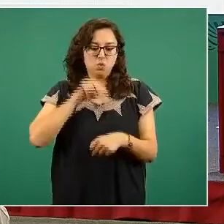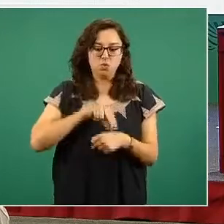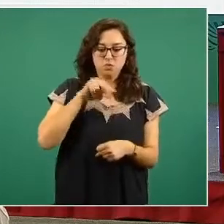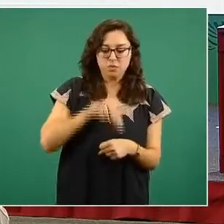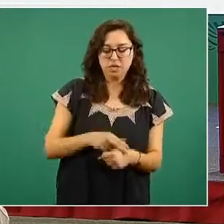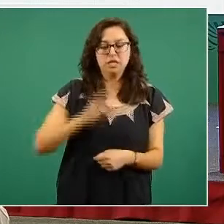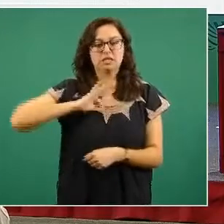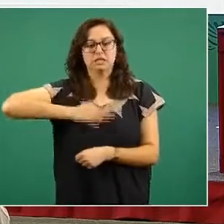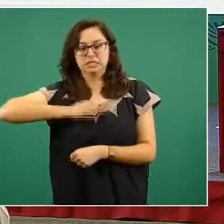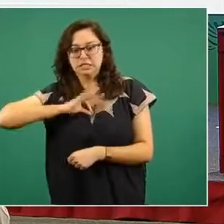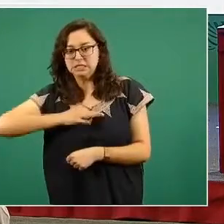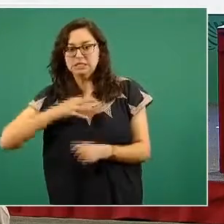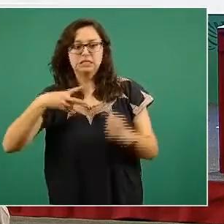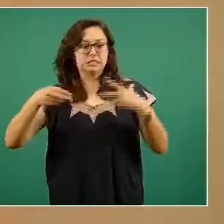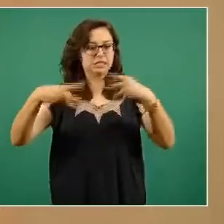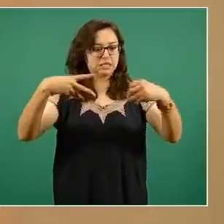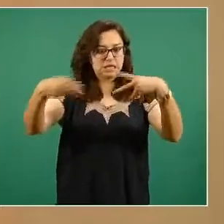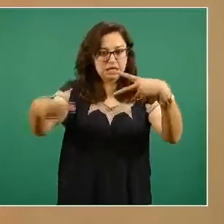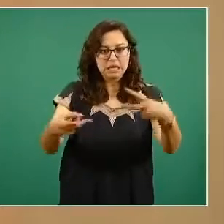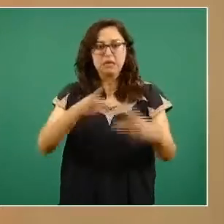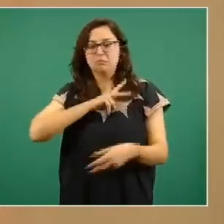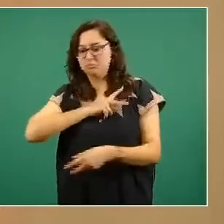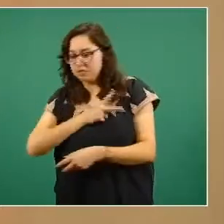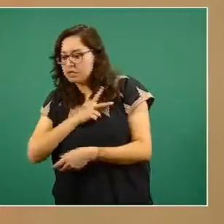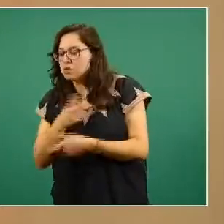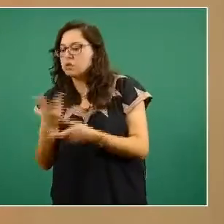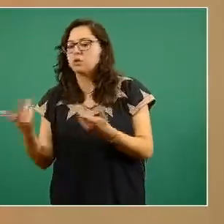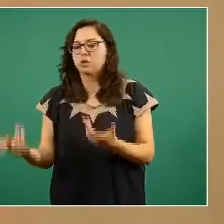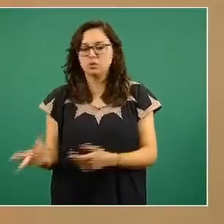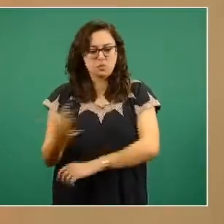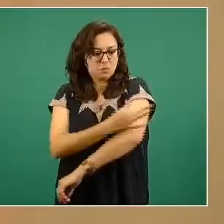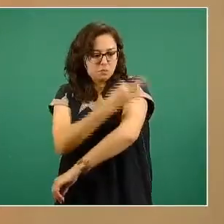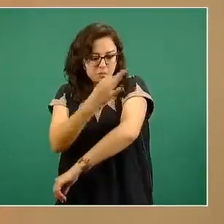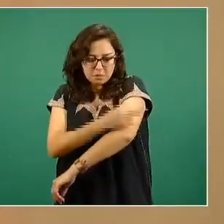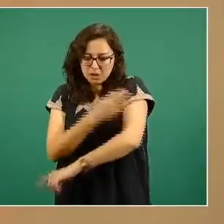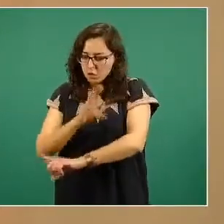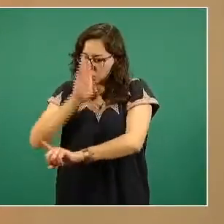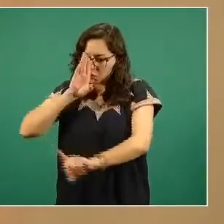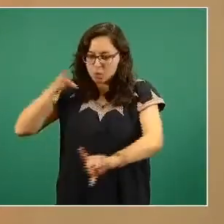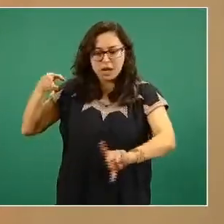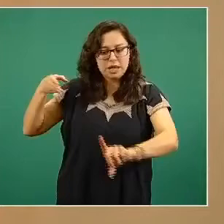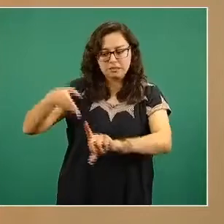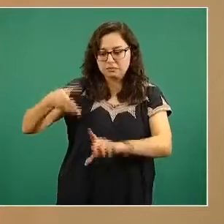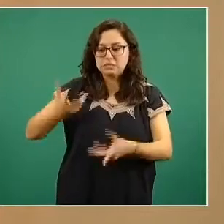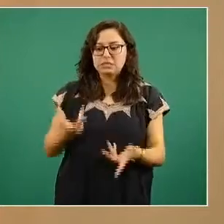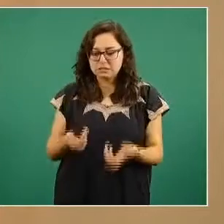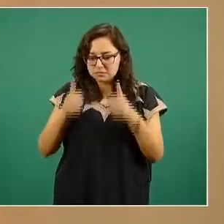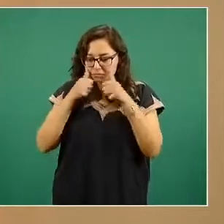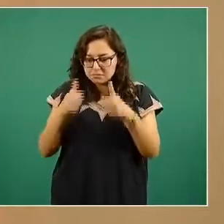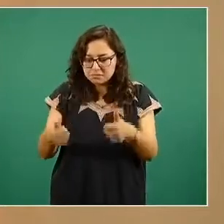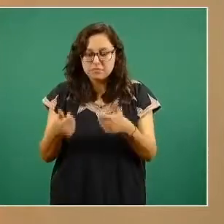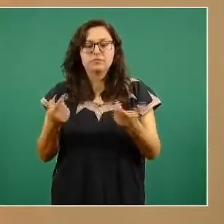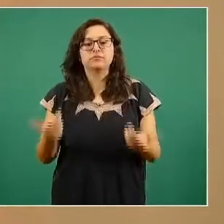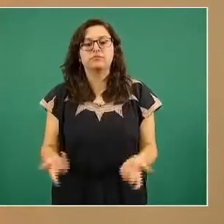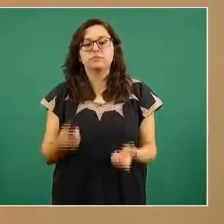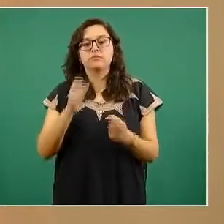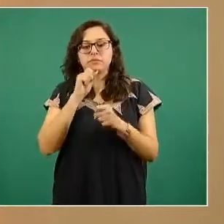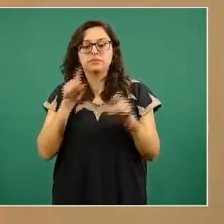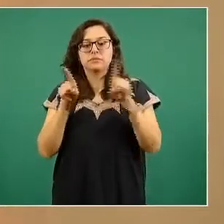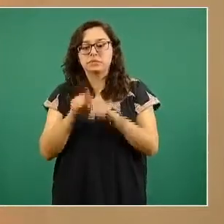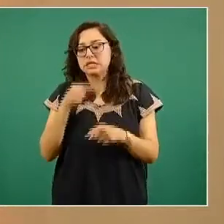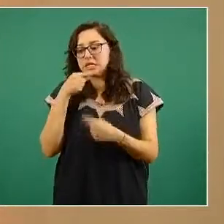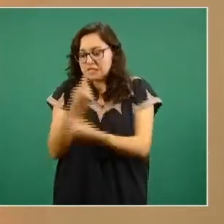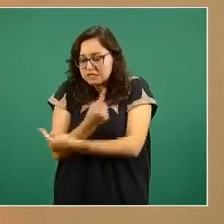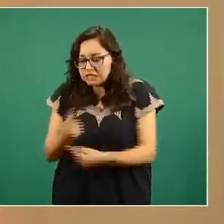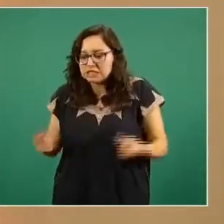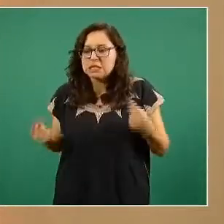pública, epidemiología, infectología, vacunología como una materia específica del conocimiento, pediatría,